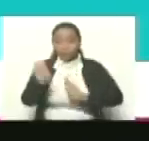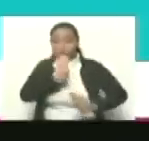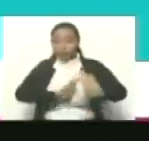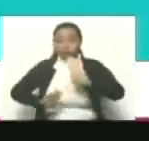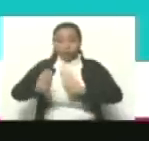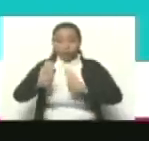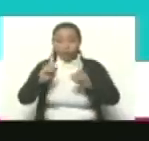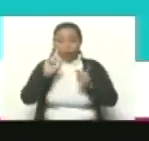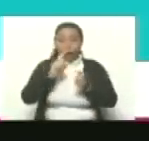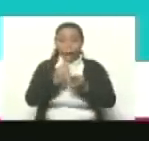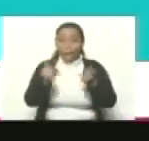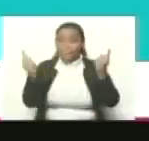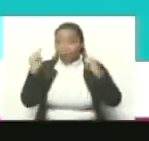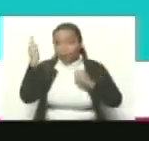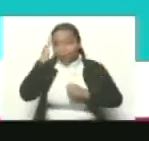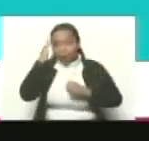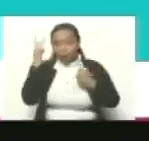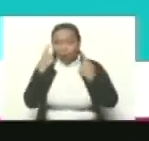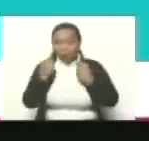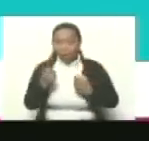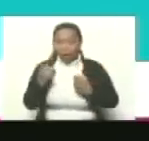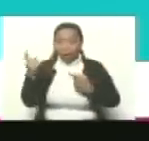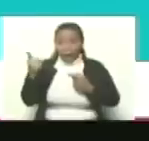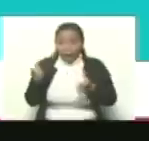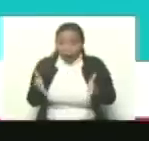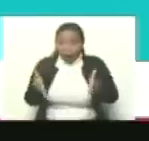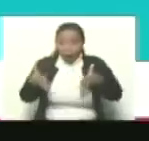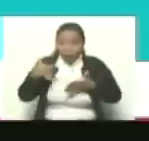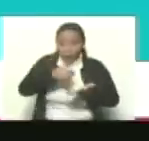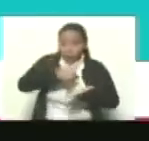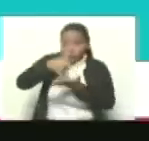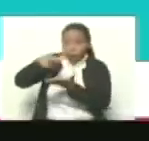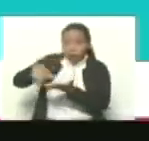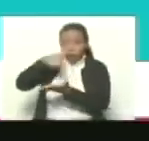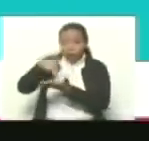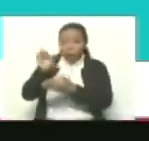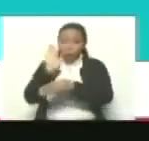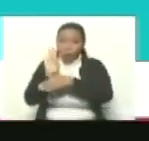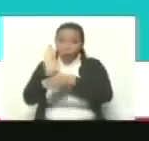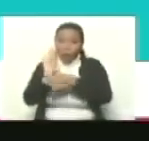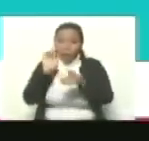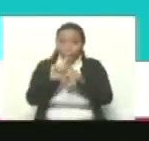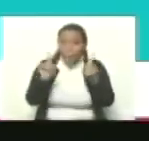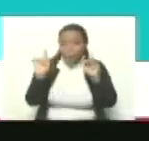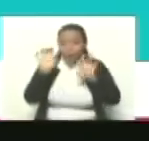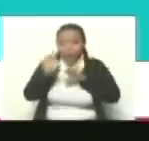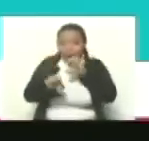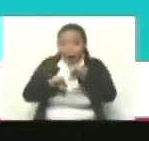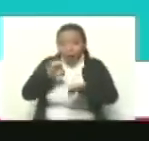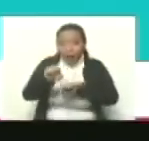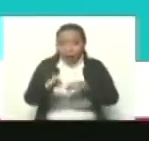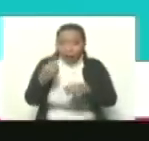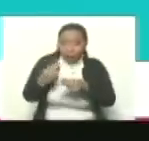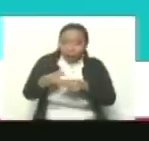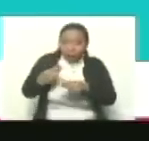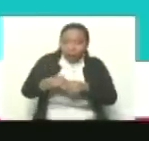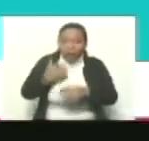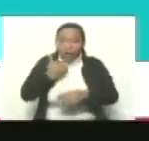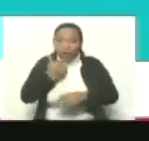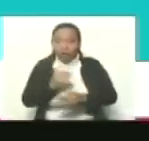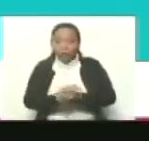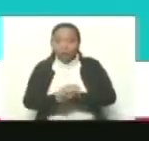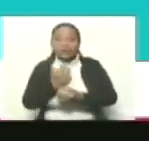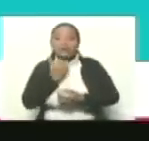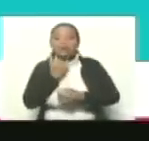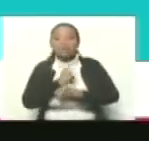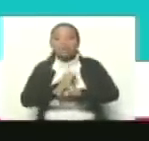ambientalista. Recibió el premio National Geographic a liderazgo en conservación de las especies en peligro de extinción. Y para finalizar